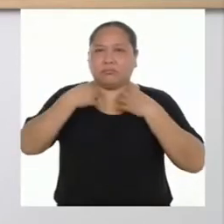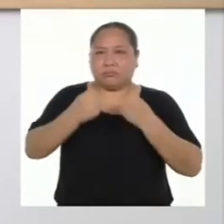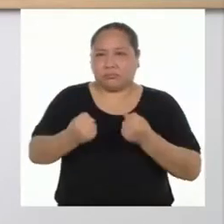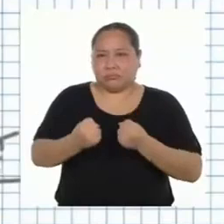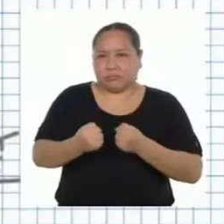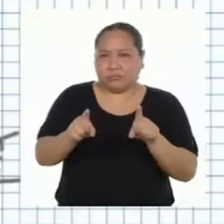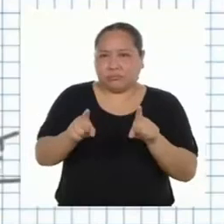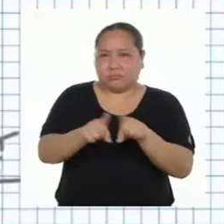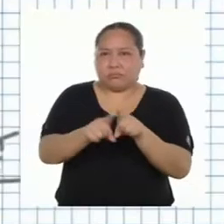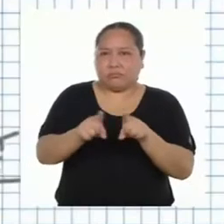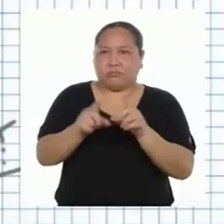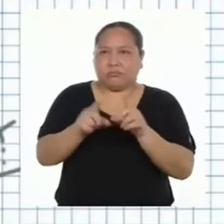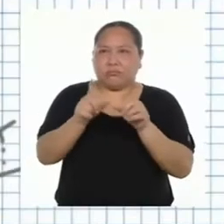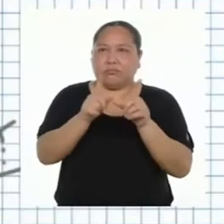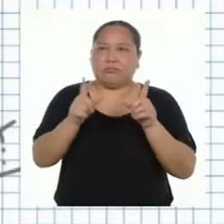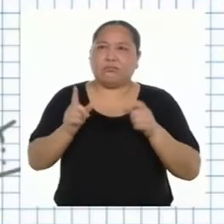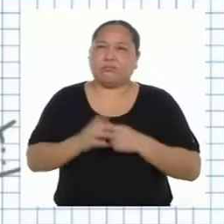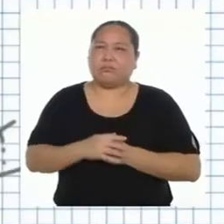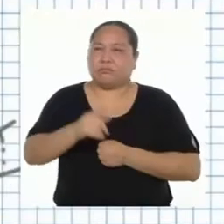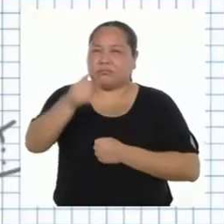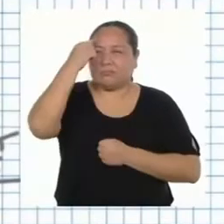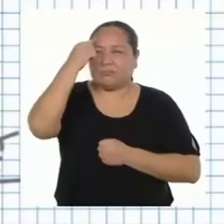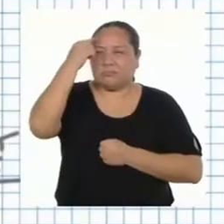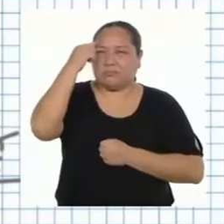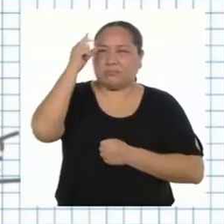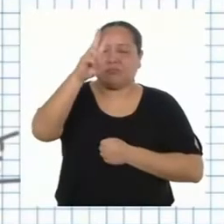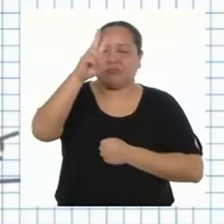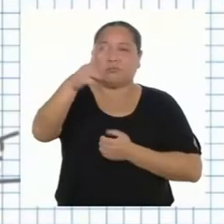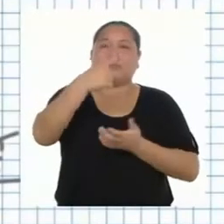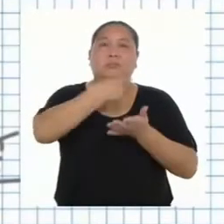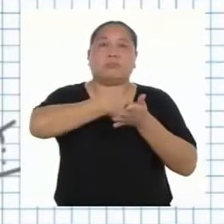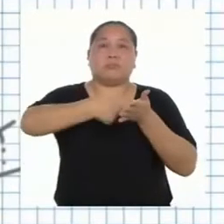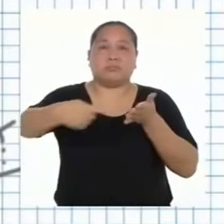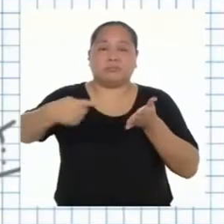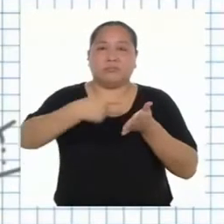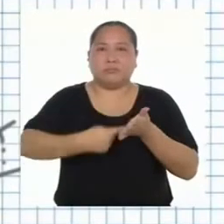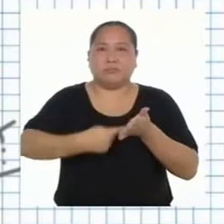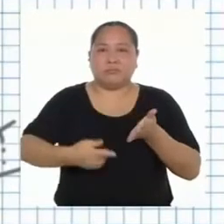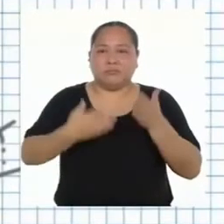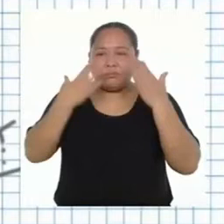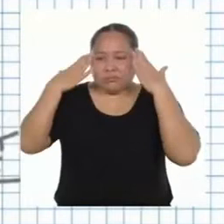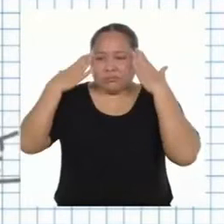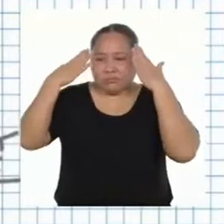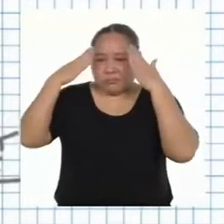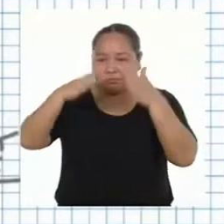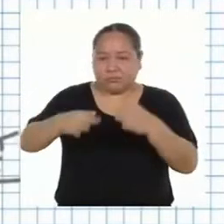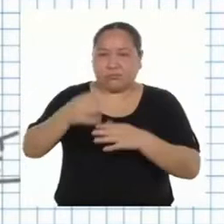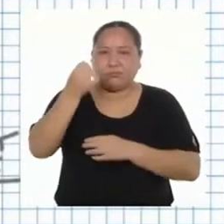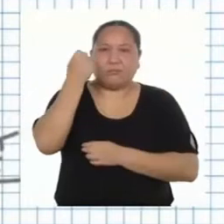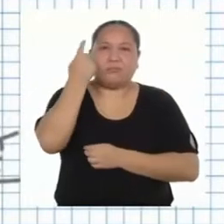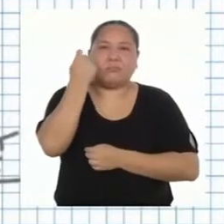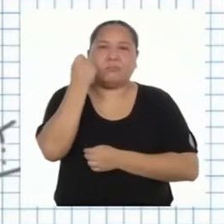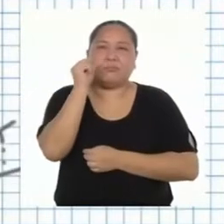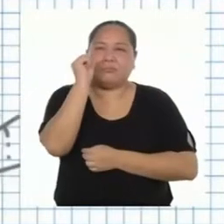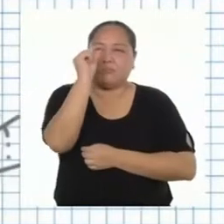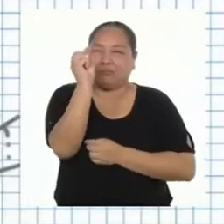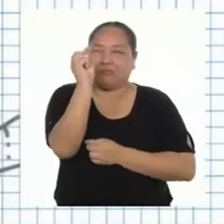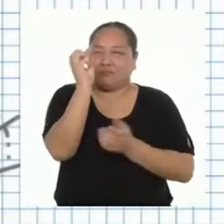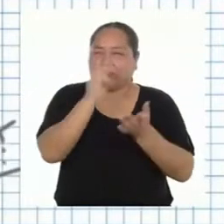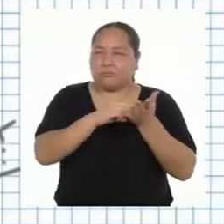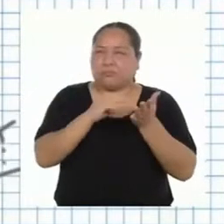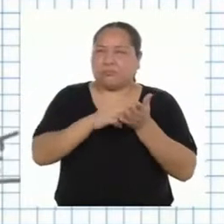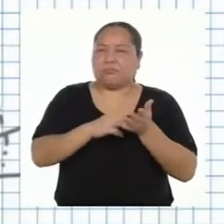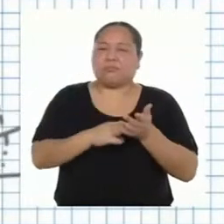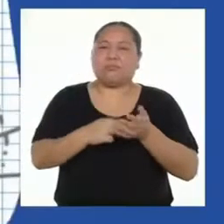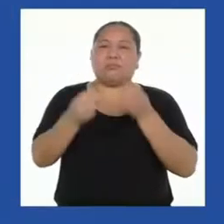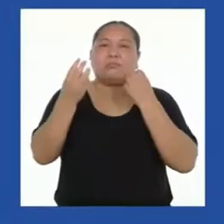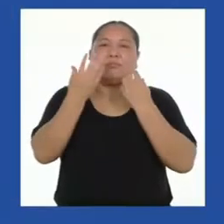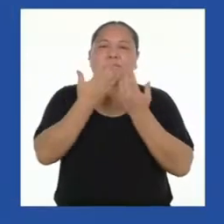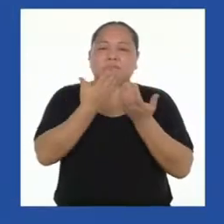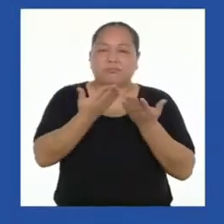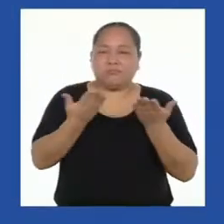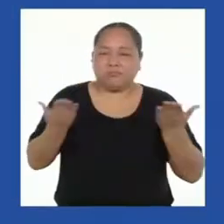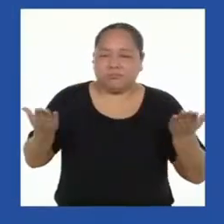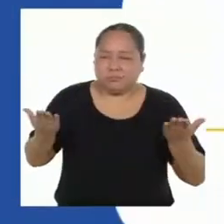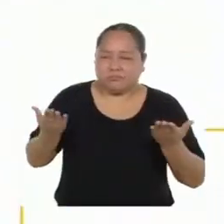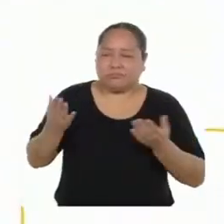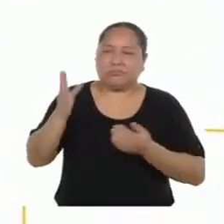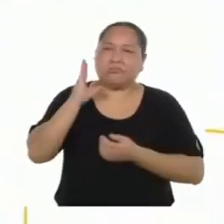y ambiente? ¿Qué te parece si estas 2 semanas nos dedicamos a comprender un poco más sobre los residuos